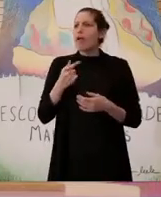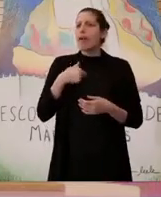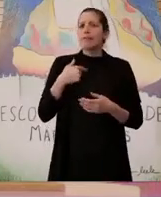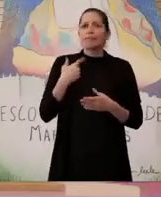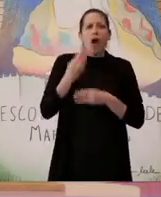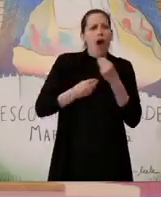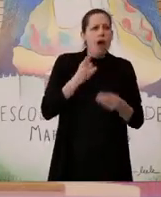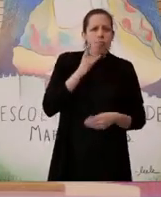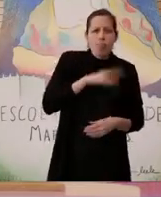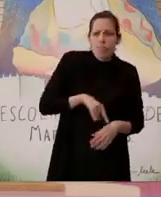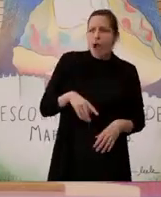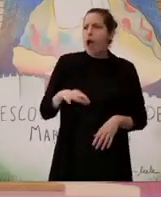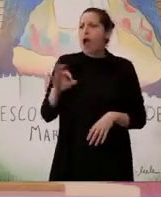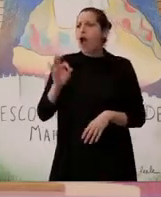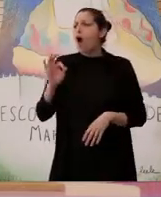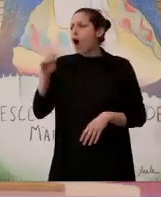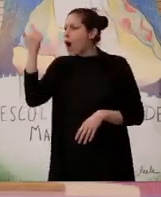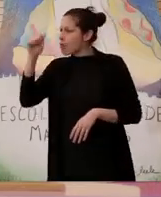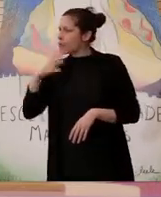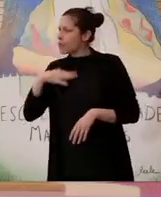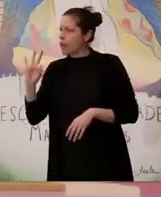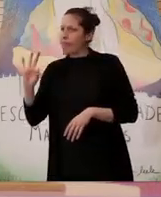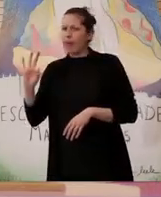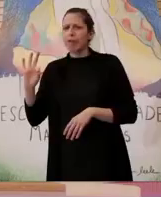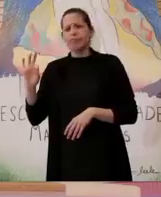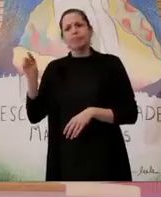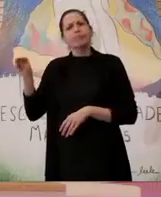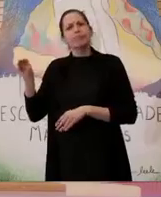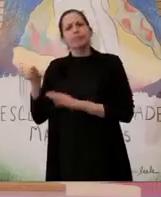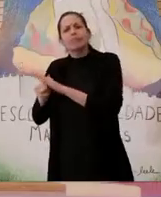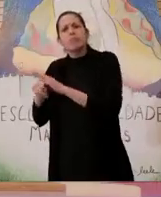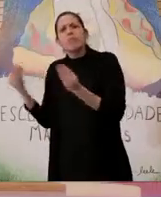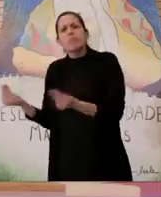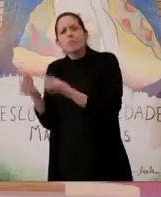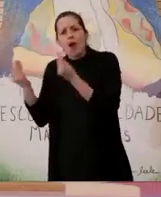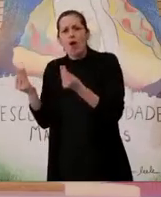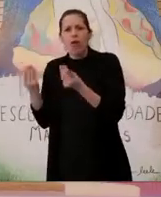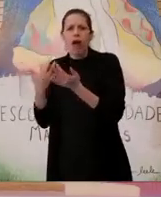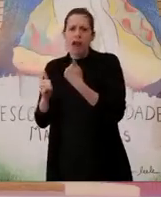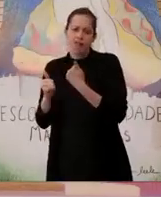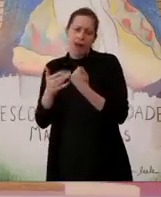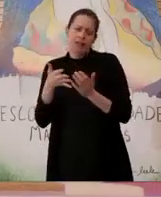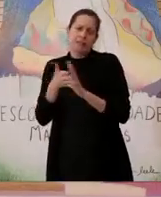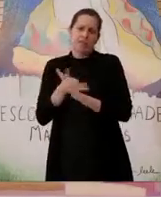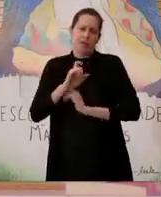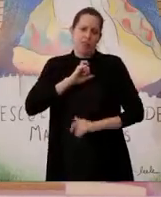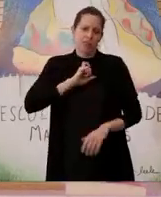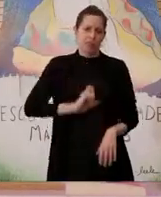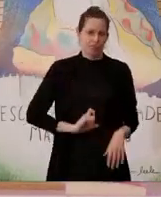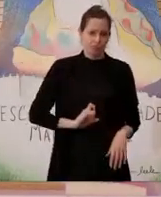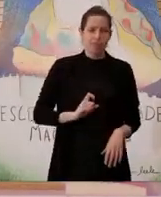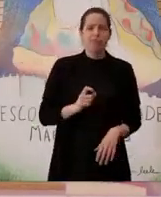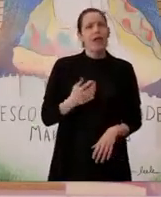esto a lo mejor lo hace fulanito mejor esa autoestima que hay que trabajar porque yo me senté con